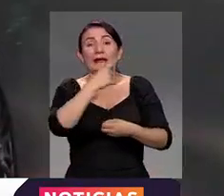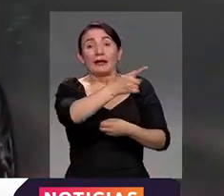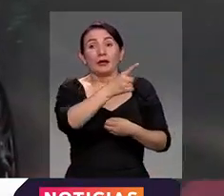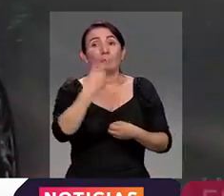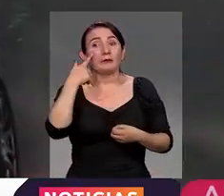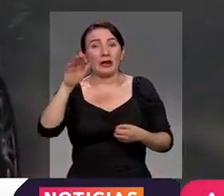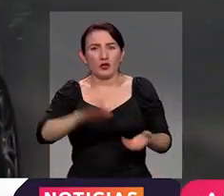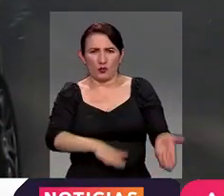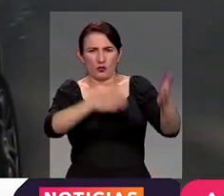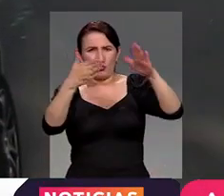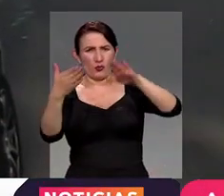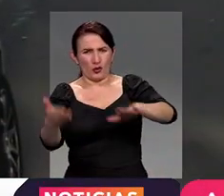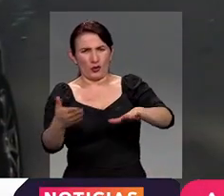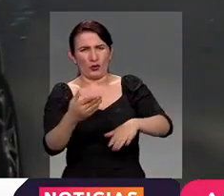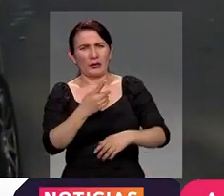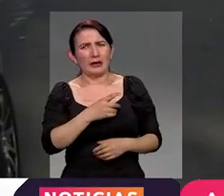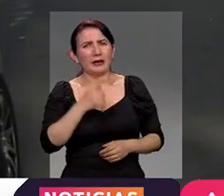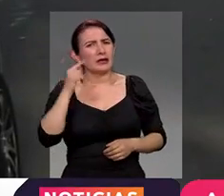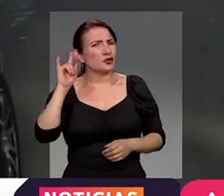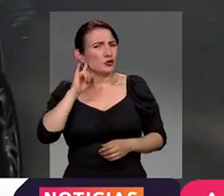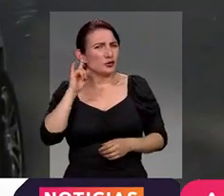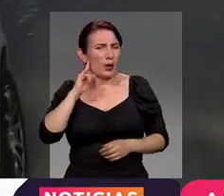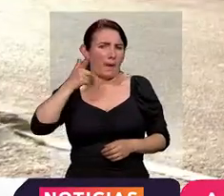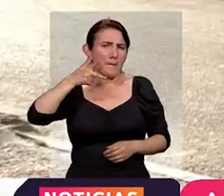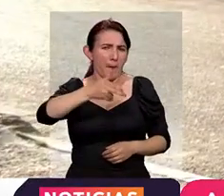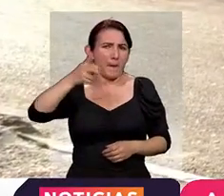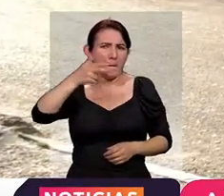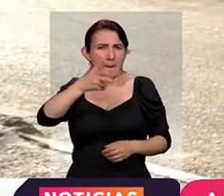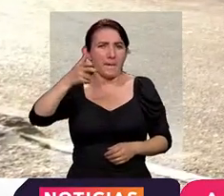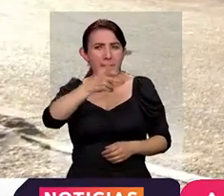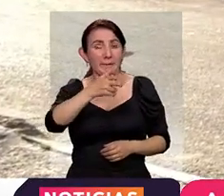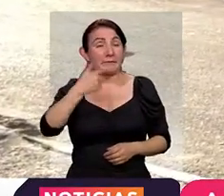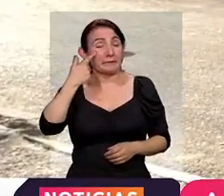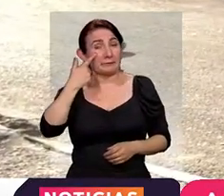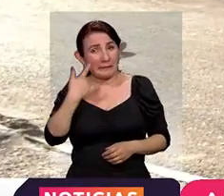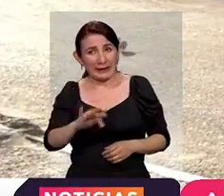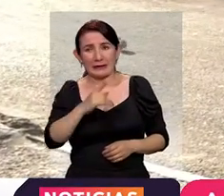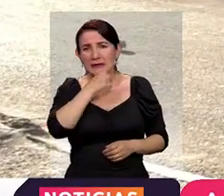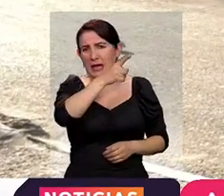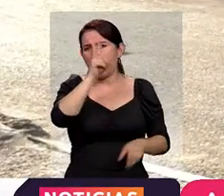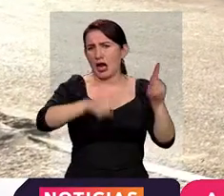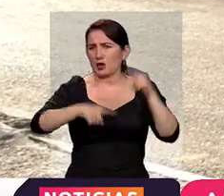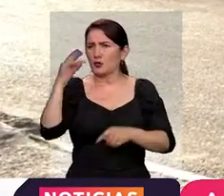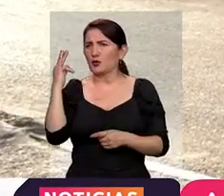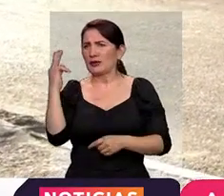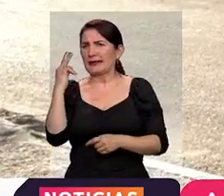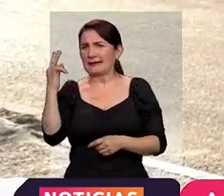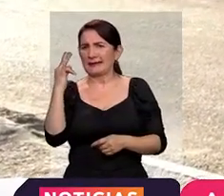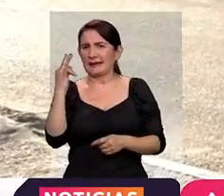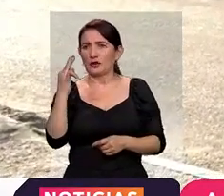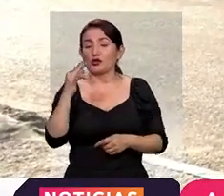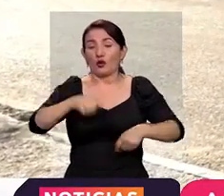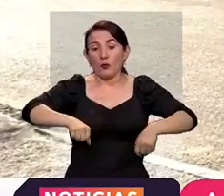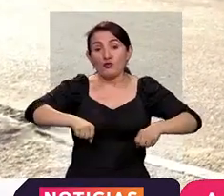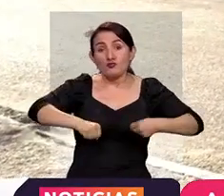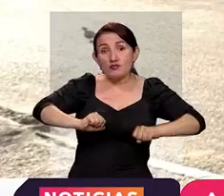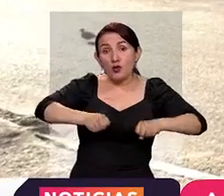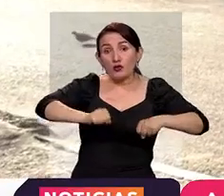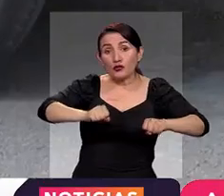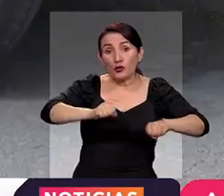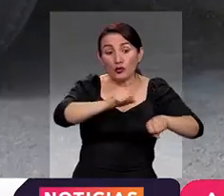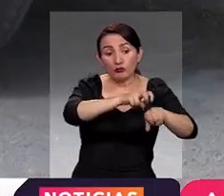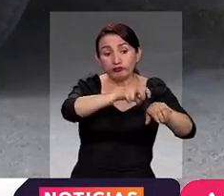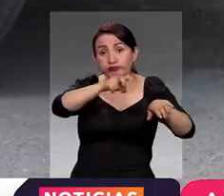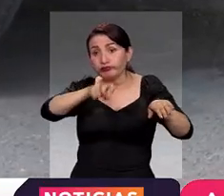los residentes del sector, se escucharon varios disparos. Según informaron algunos testigos, de una motocicleta descendió